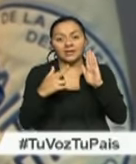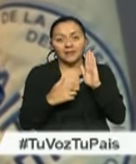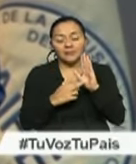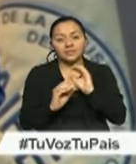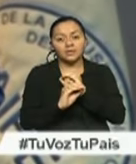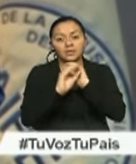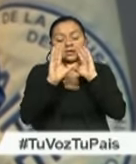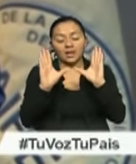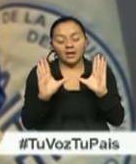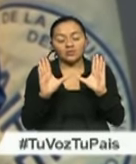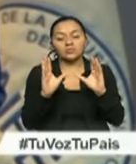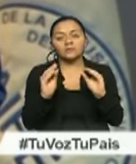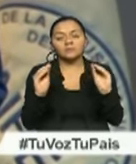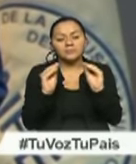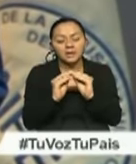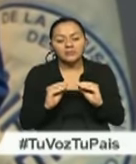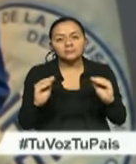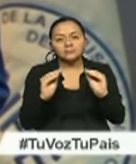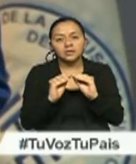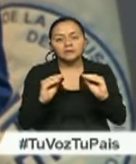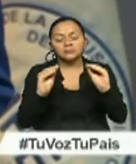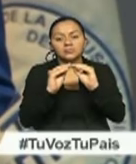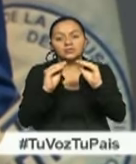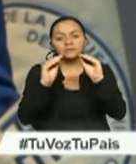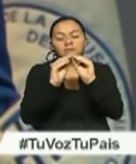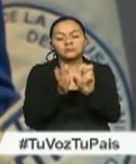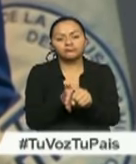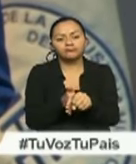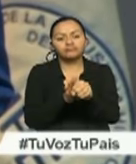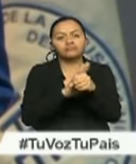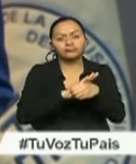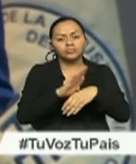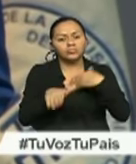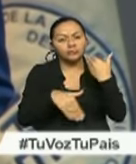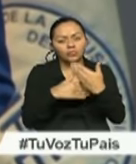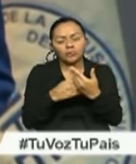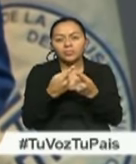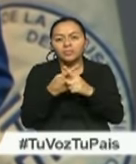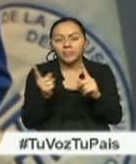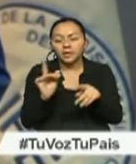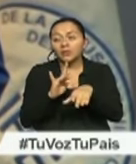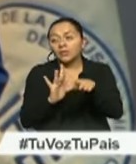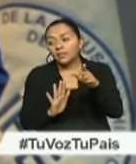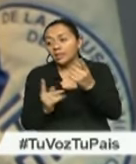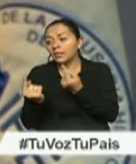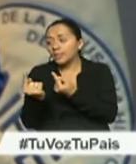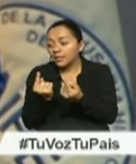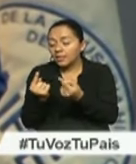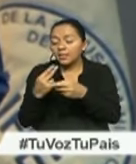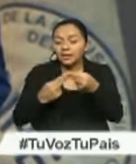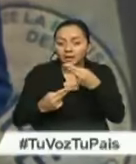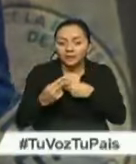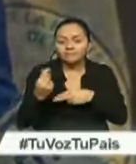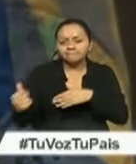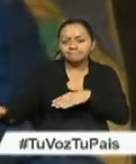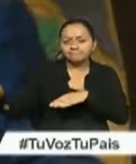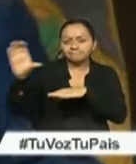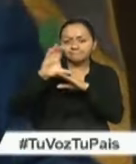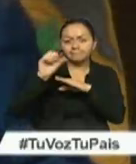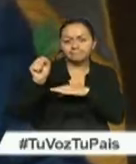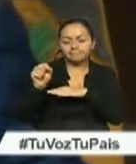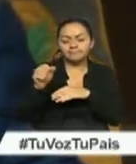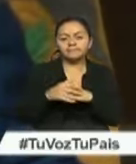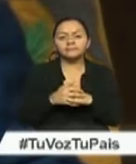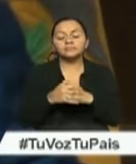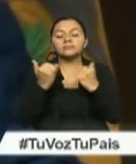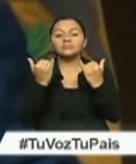claras y tras largas y muchas veces complejas negociaciones han llegado nuevas inversiones al país.